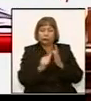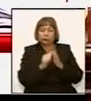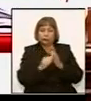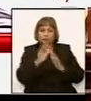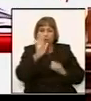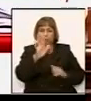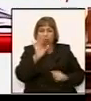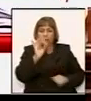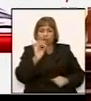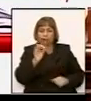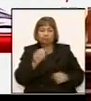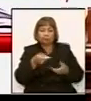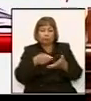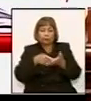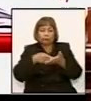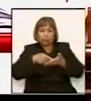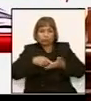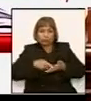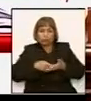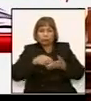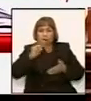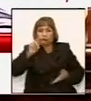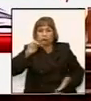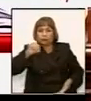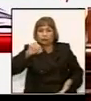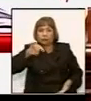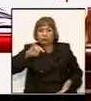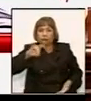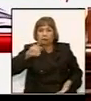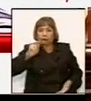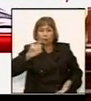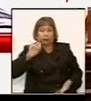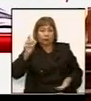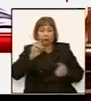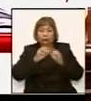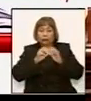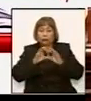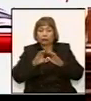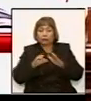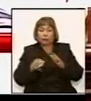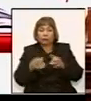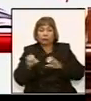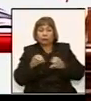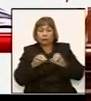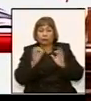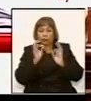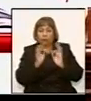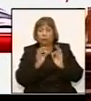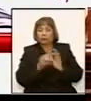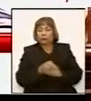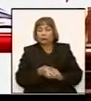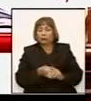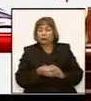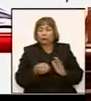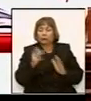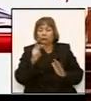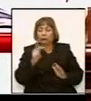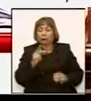58. Inexigencia de la minuta. No será exigible la minuta en los actos siguientes. Literal